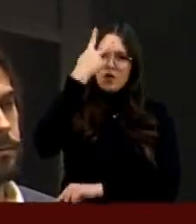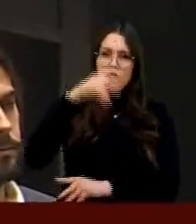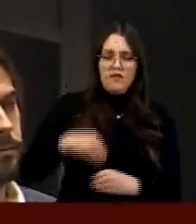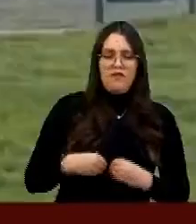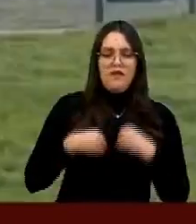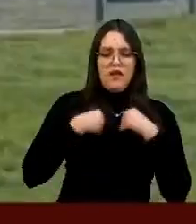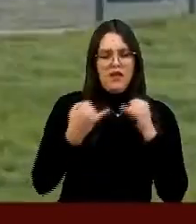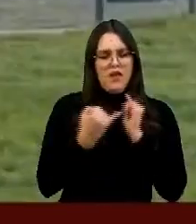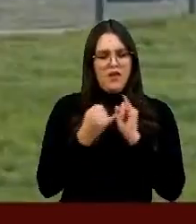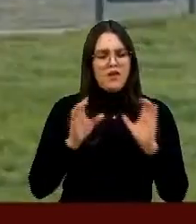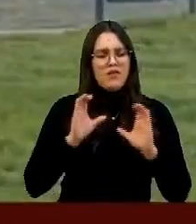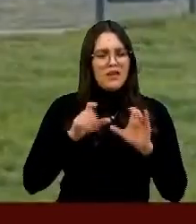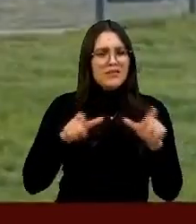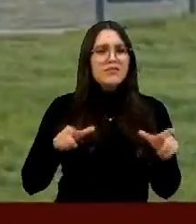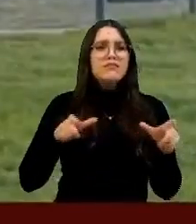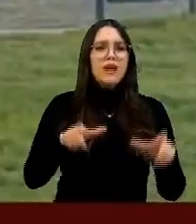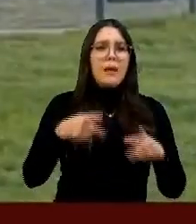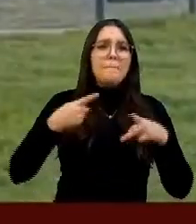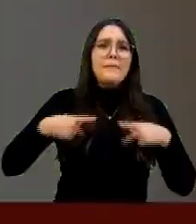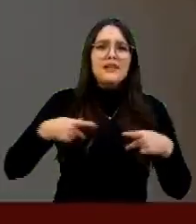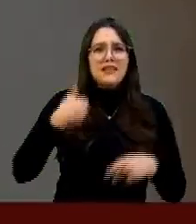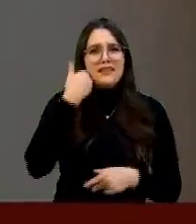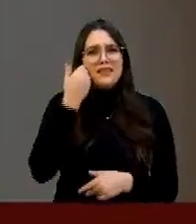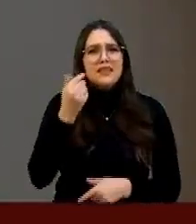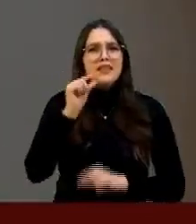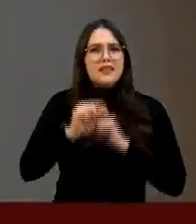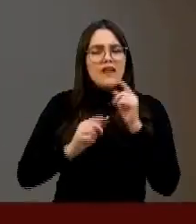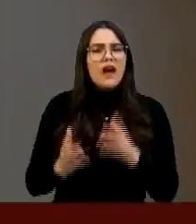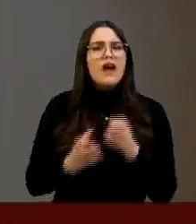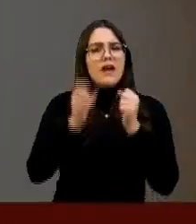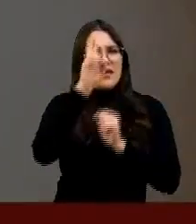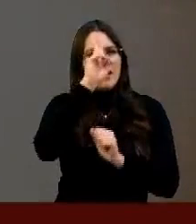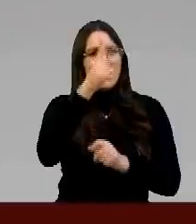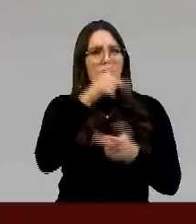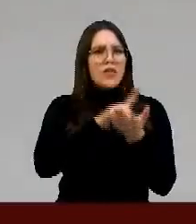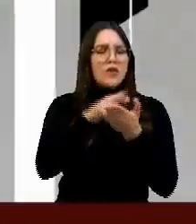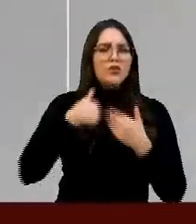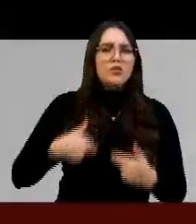de la población que luchan por reivindicar sus derechos.